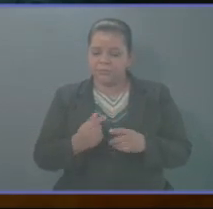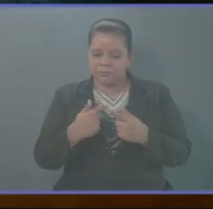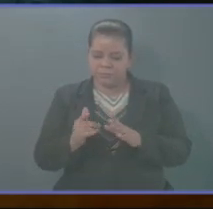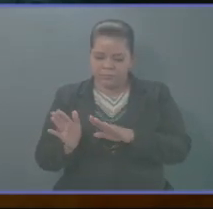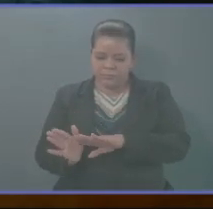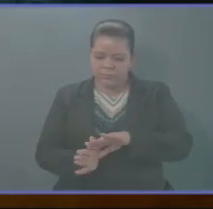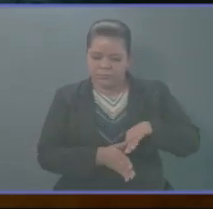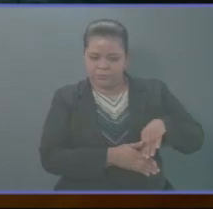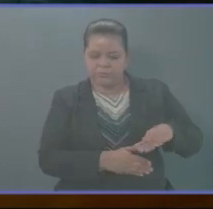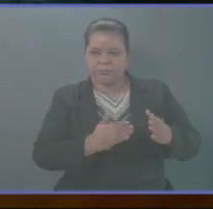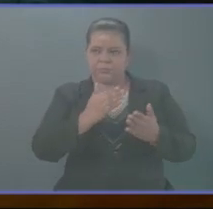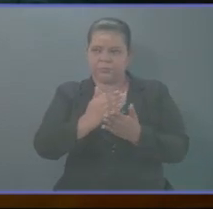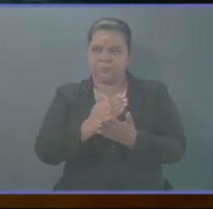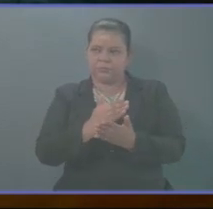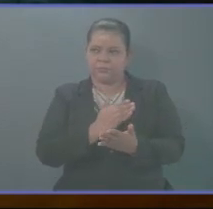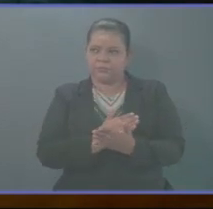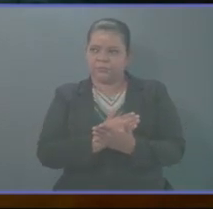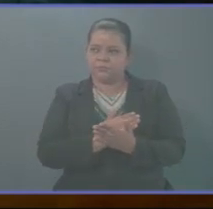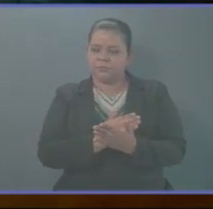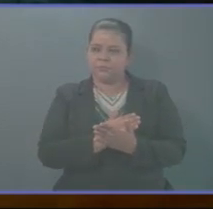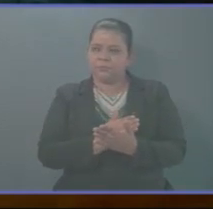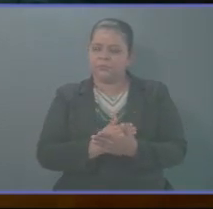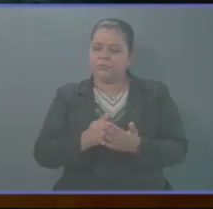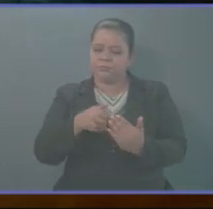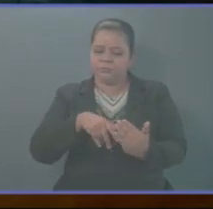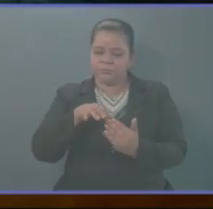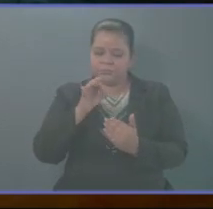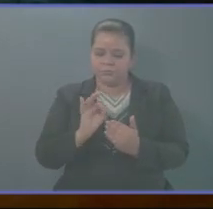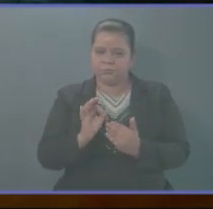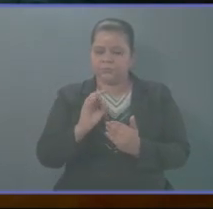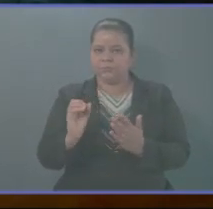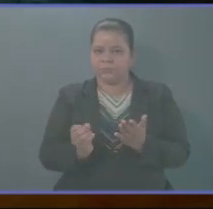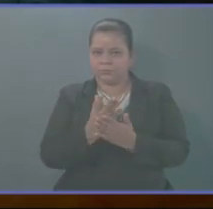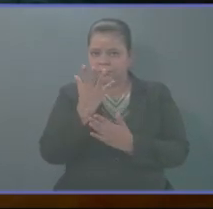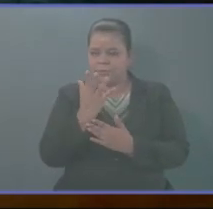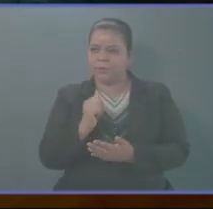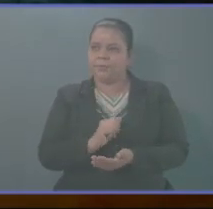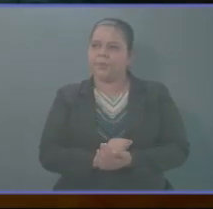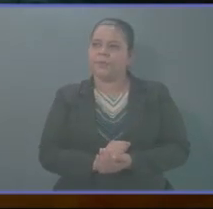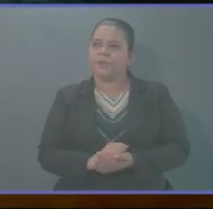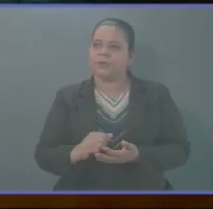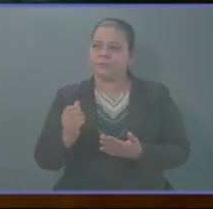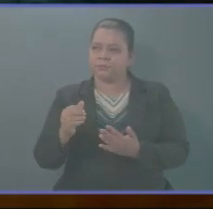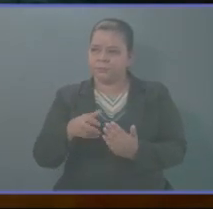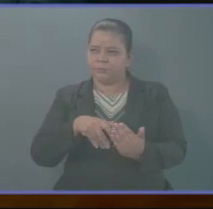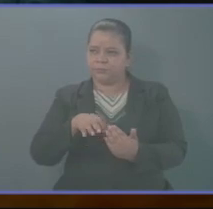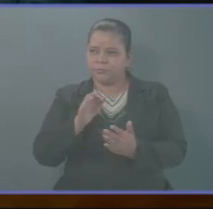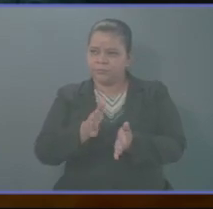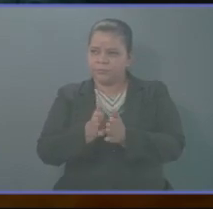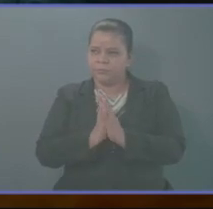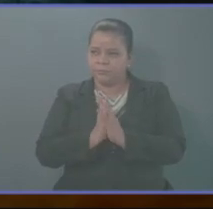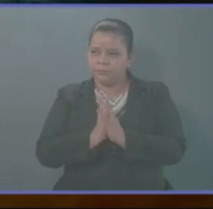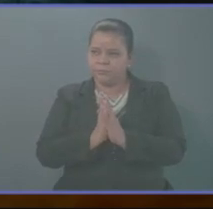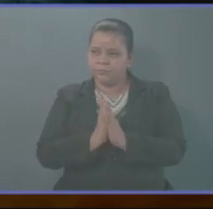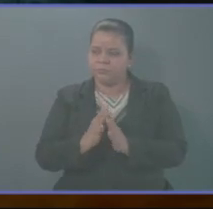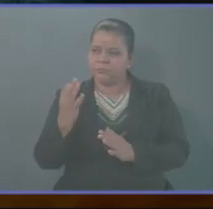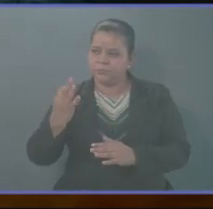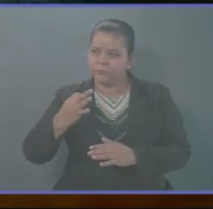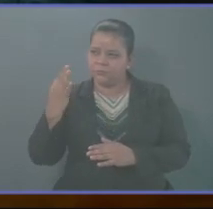Pasamos a la nota, al expediente de nuevo ingreso. Le solicito...